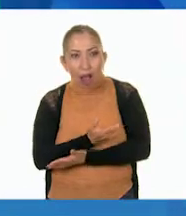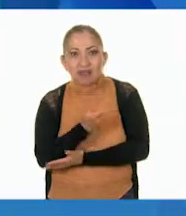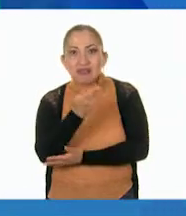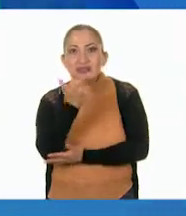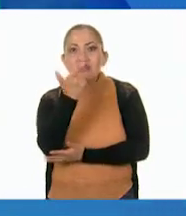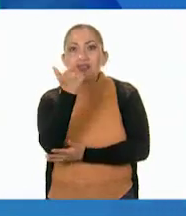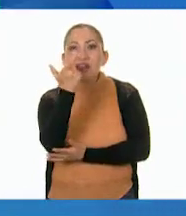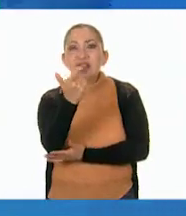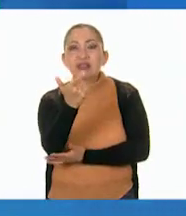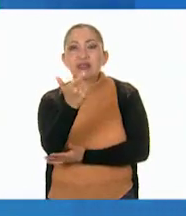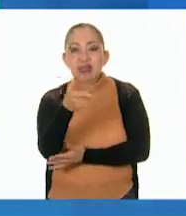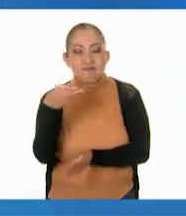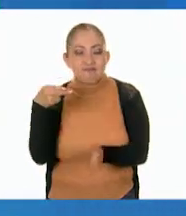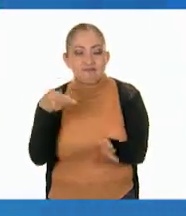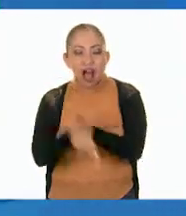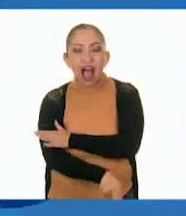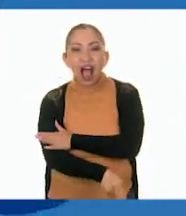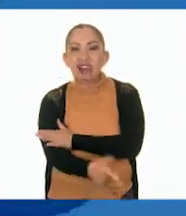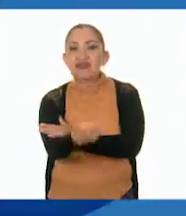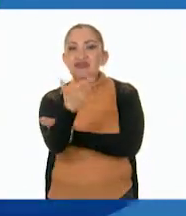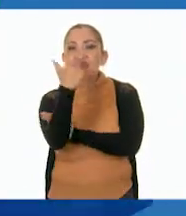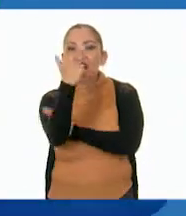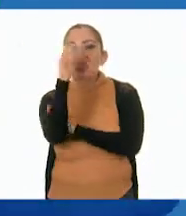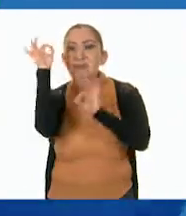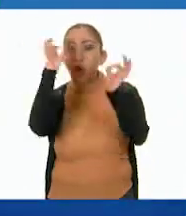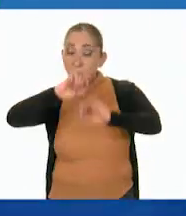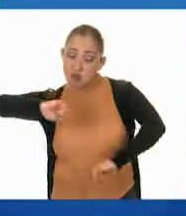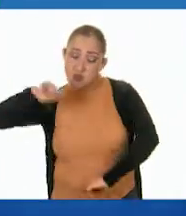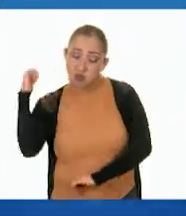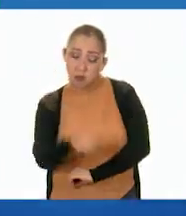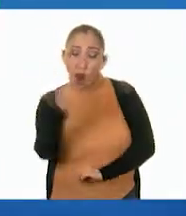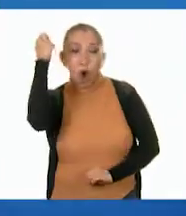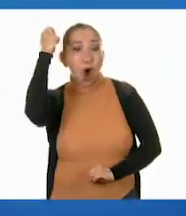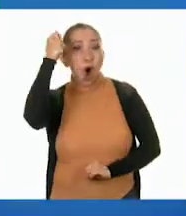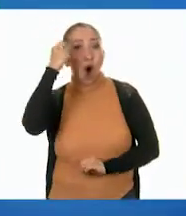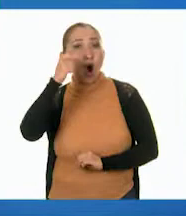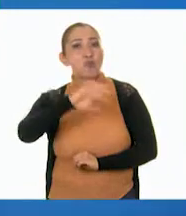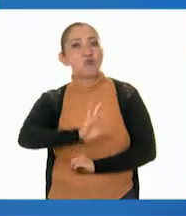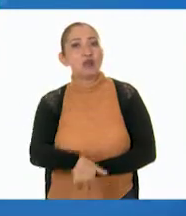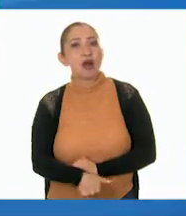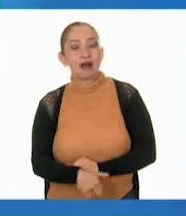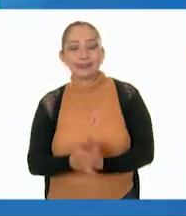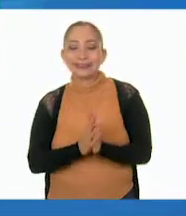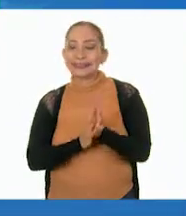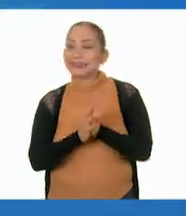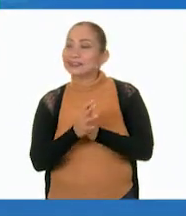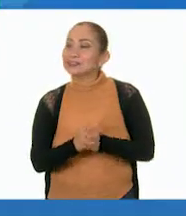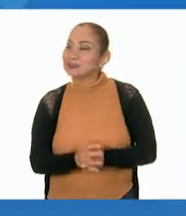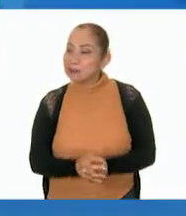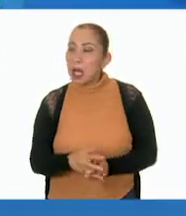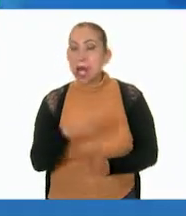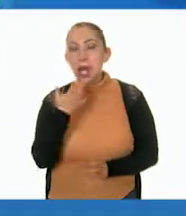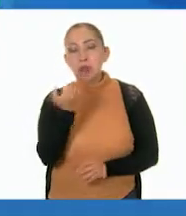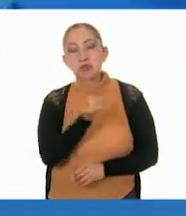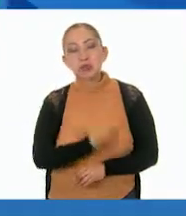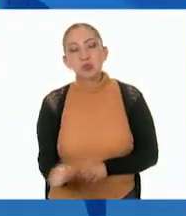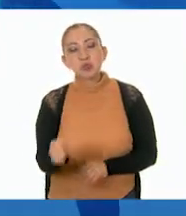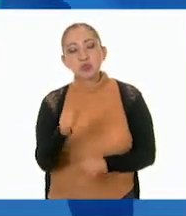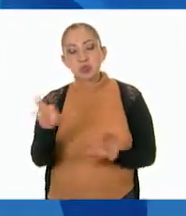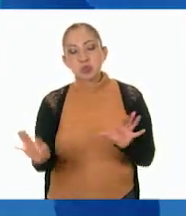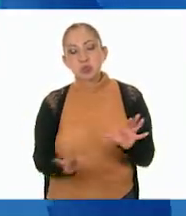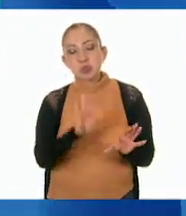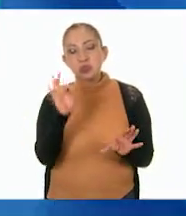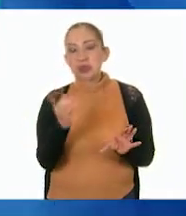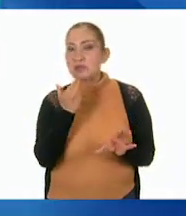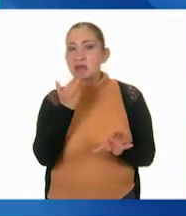¡7! Había matado 7 de un solo golpe. Así que no lo dudó. Siendo un gran sastrecillo,